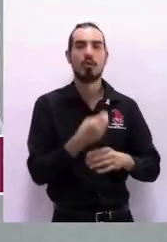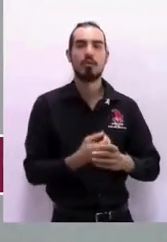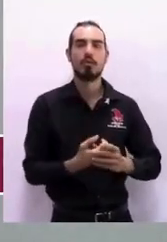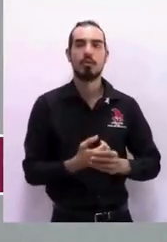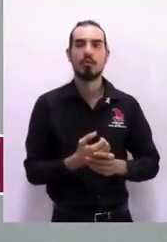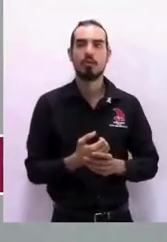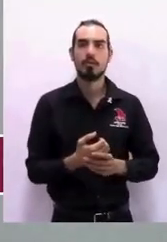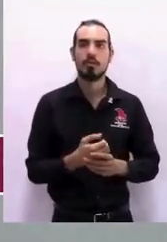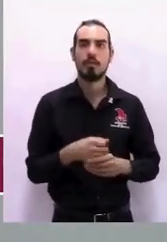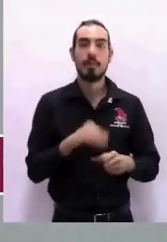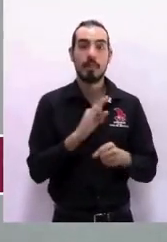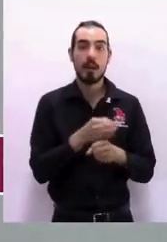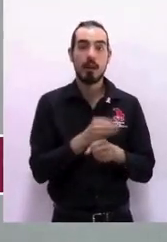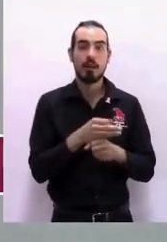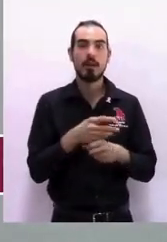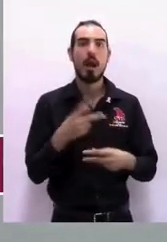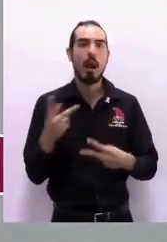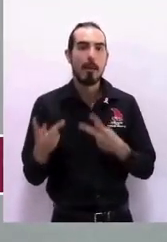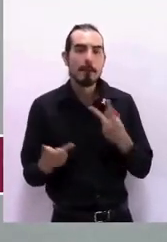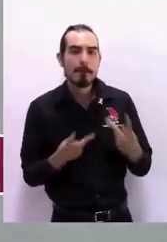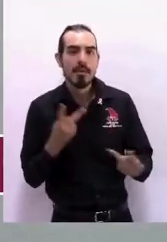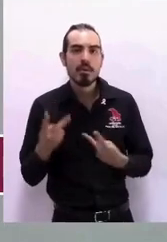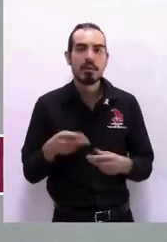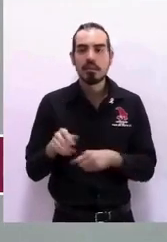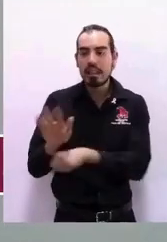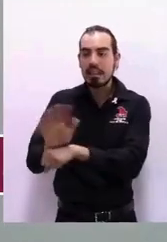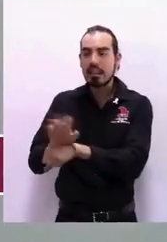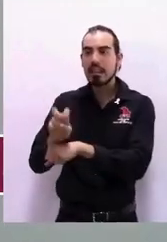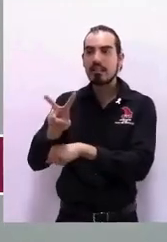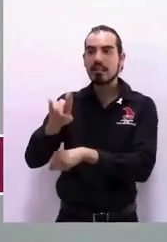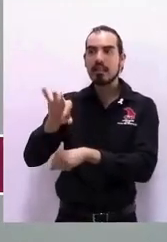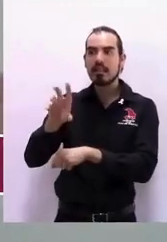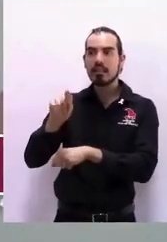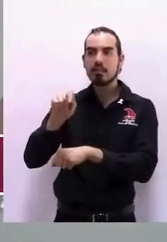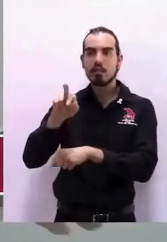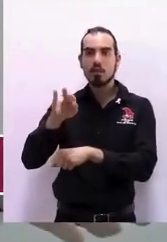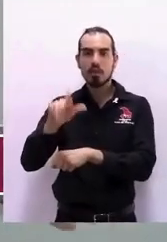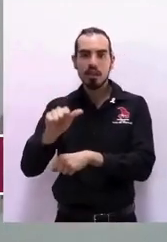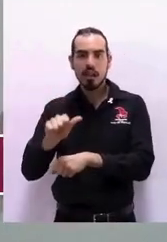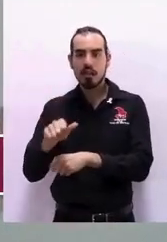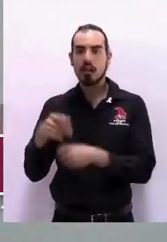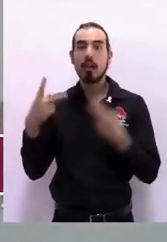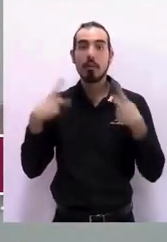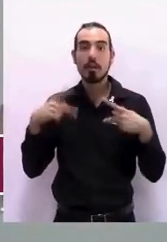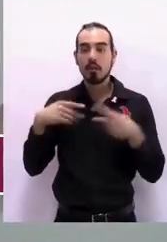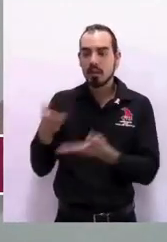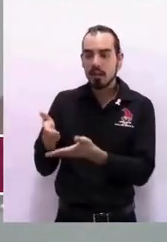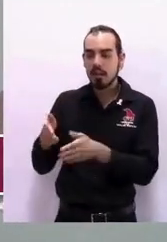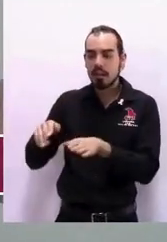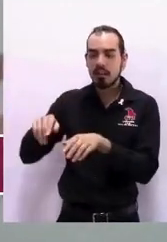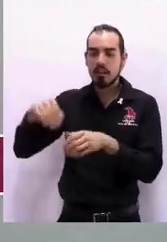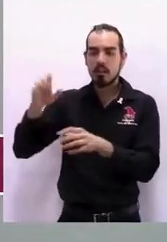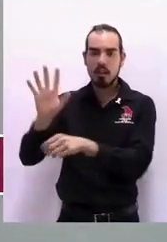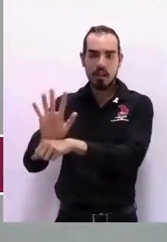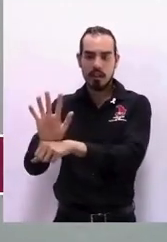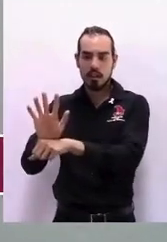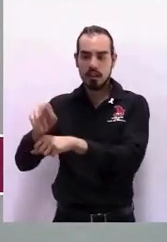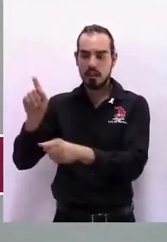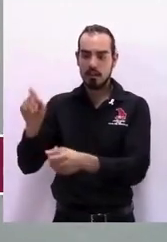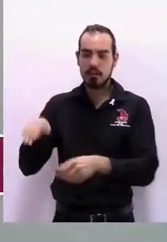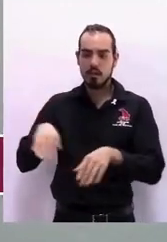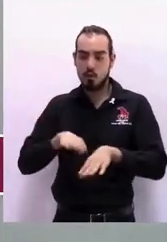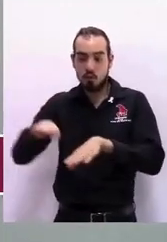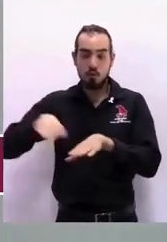preguntaban sobre el cine Victoria este pues ya está ahí este poca gente circula por el cine Victoria por ejemplo pero por